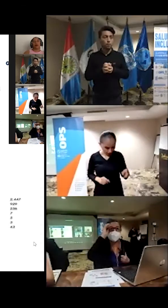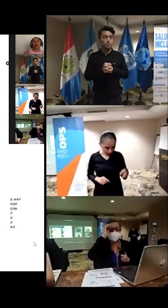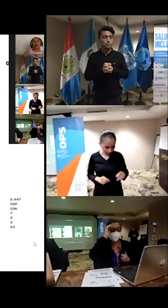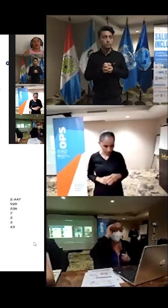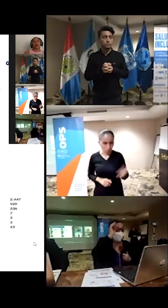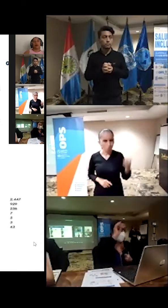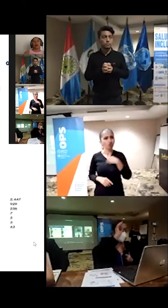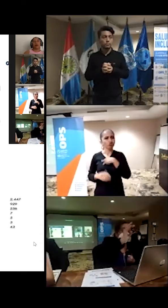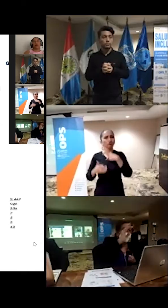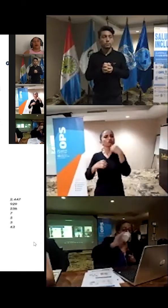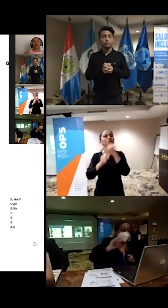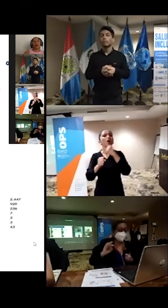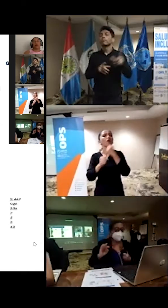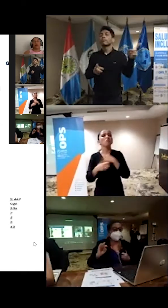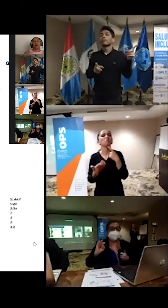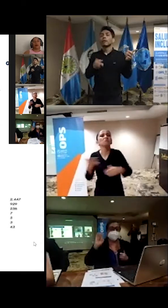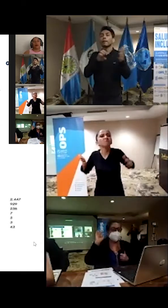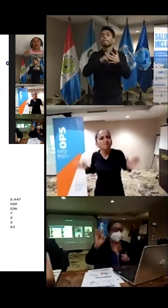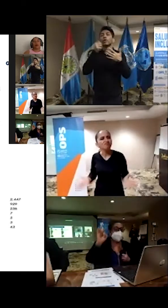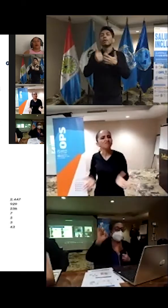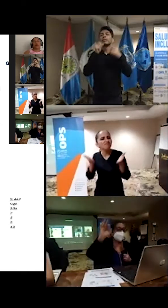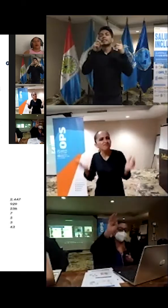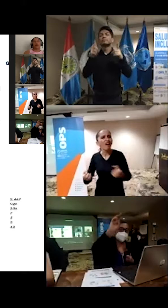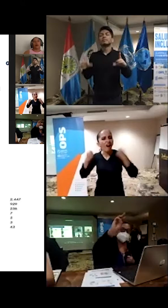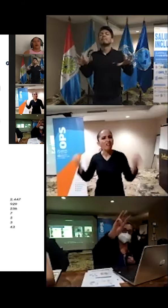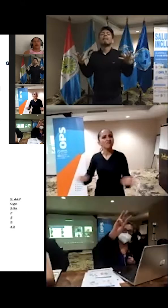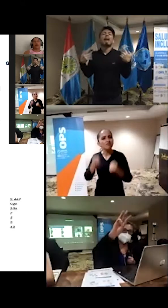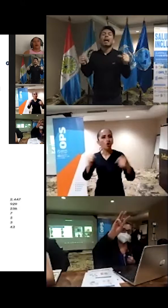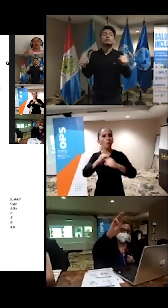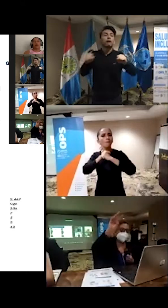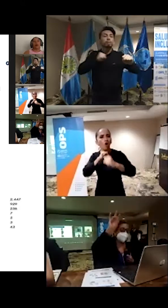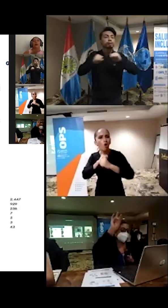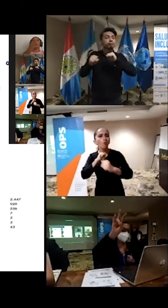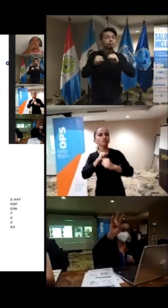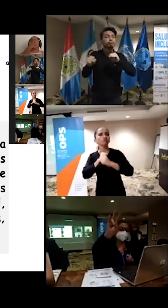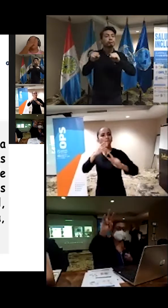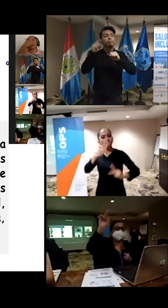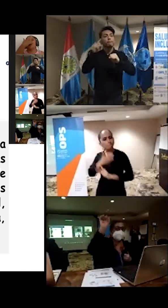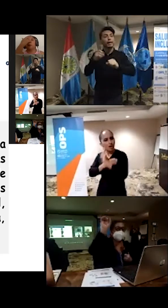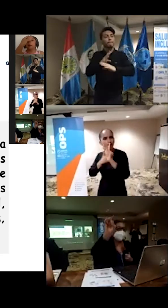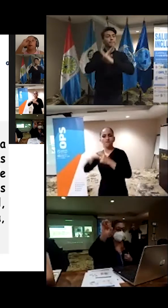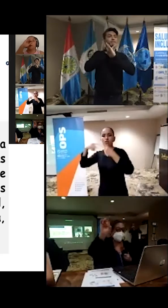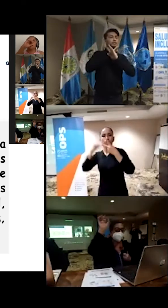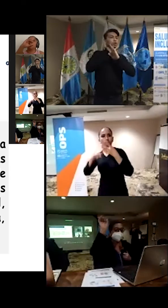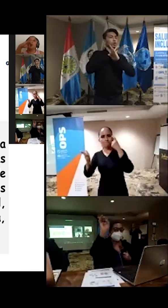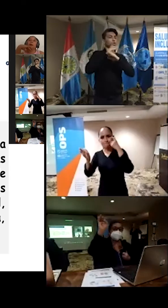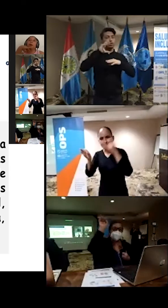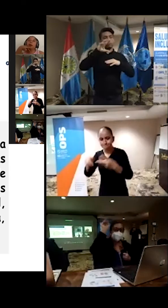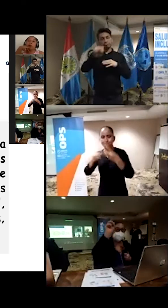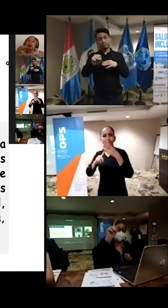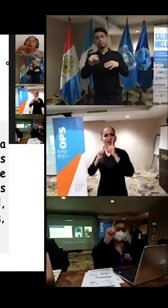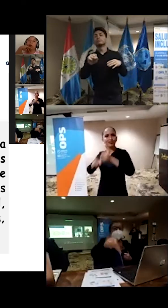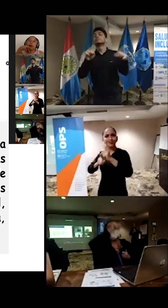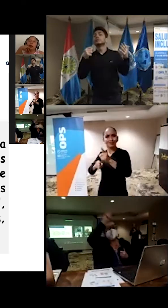programa impulsa acciones de promoción, prevención, detección, asistencia